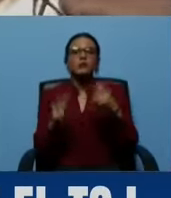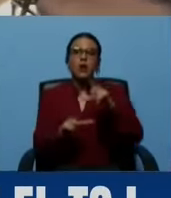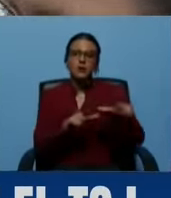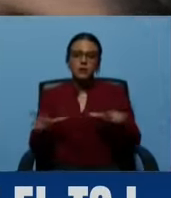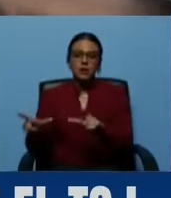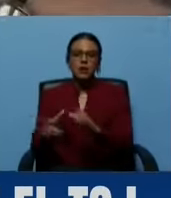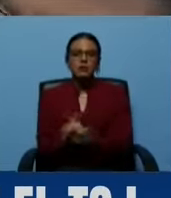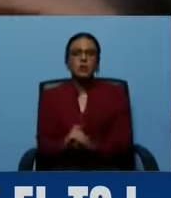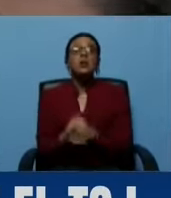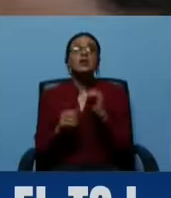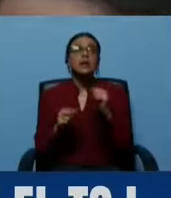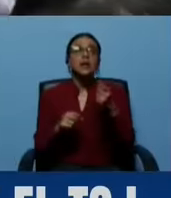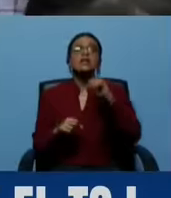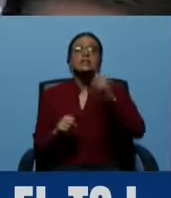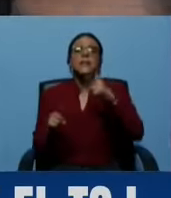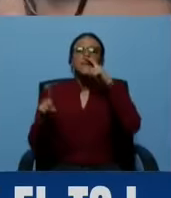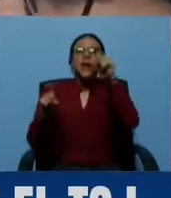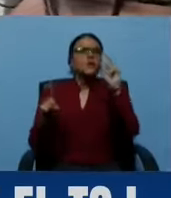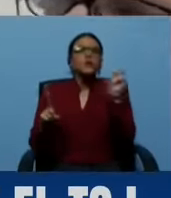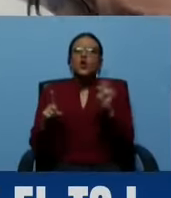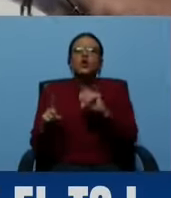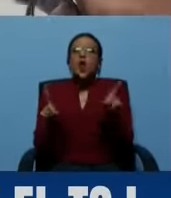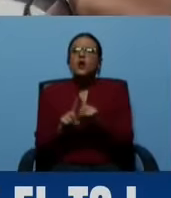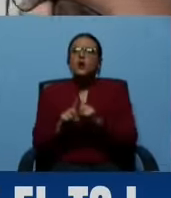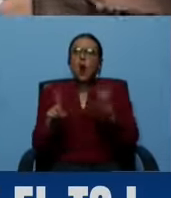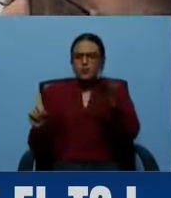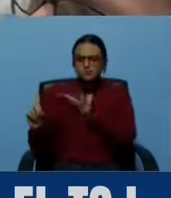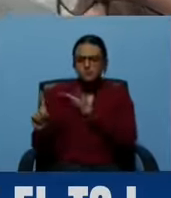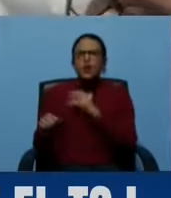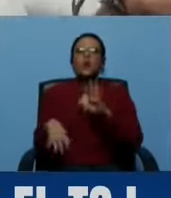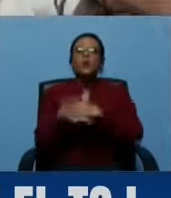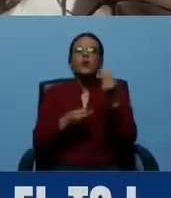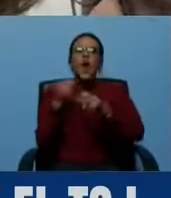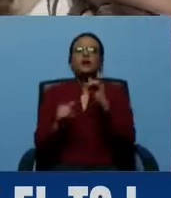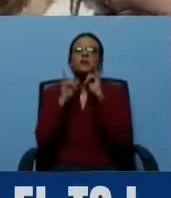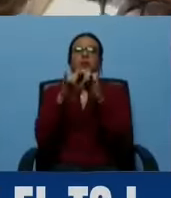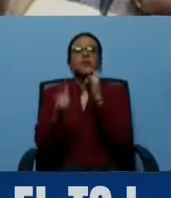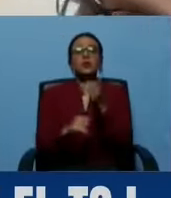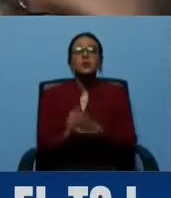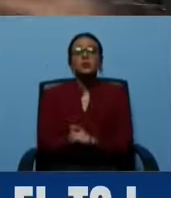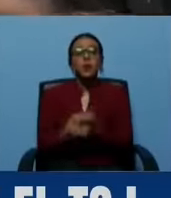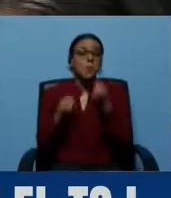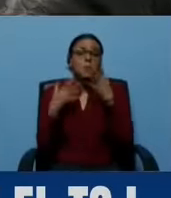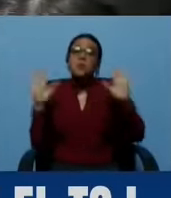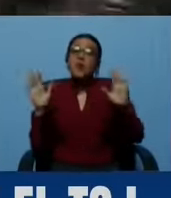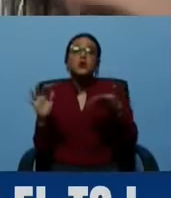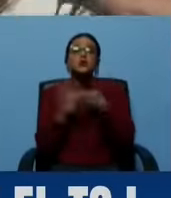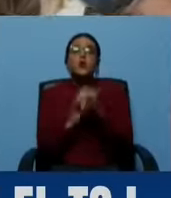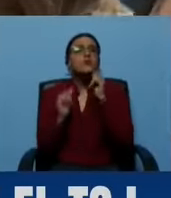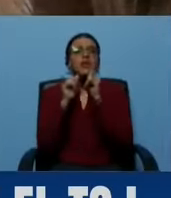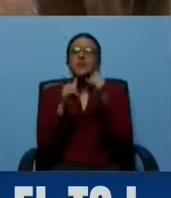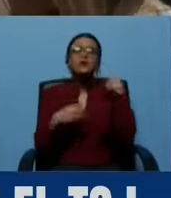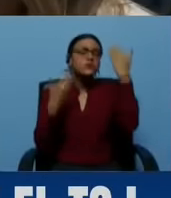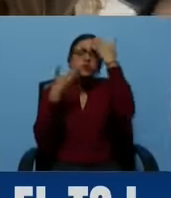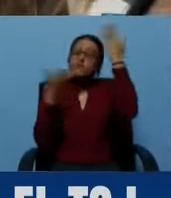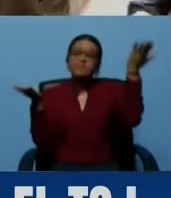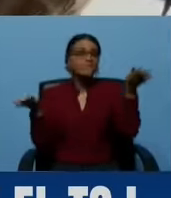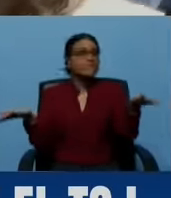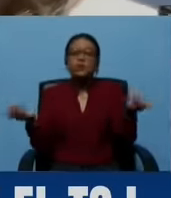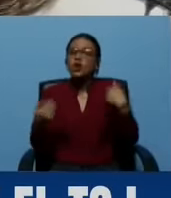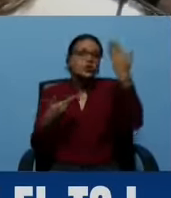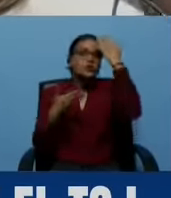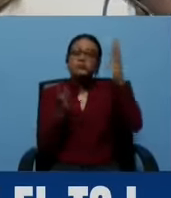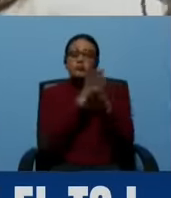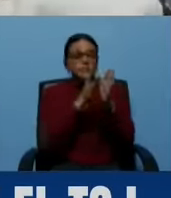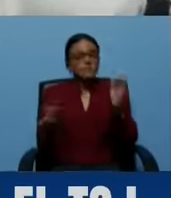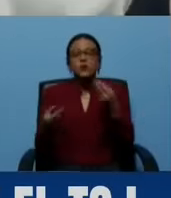el agraviado, ¿por qué denuncia? Bueno, no conozco el detalle de la denuncia o de ese proceso. Si